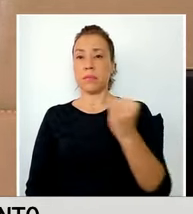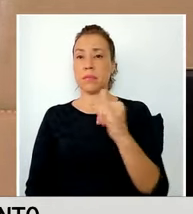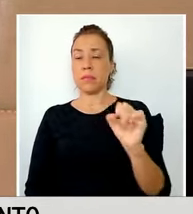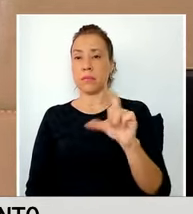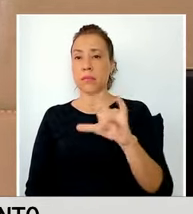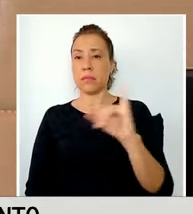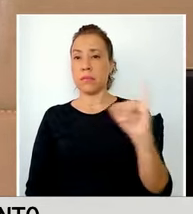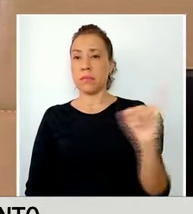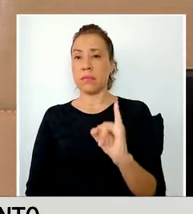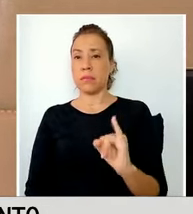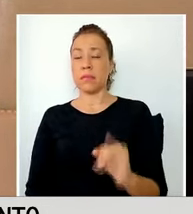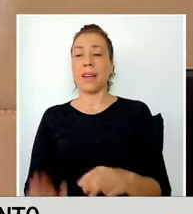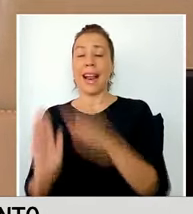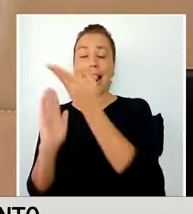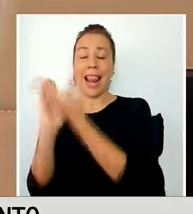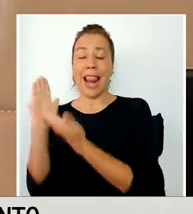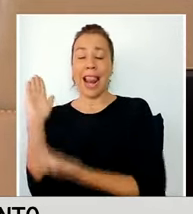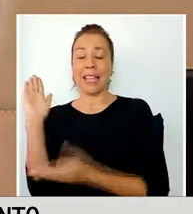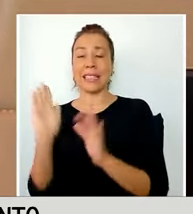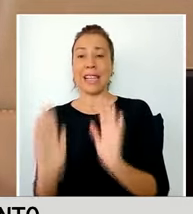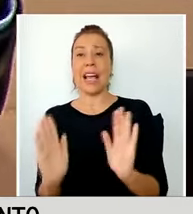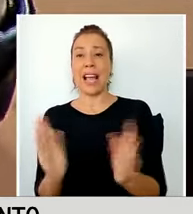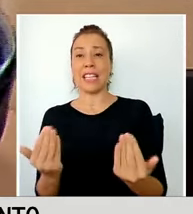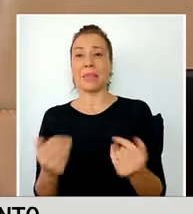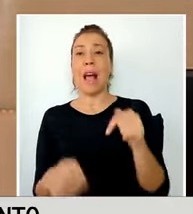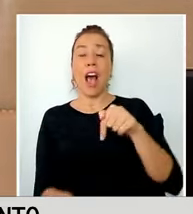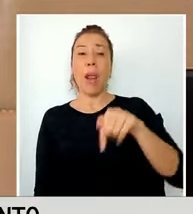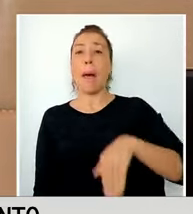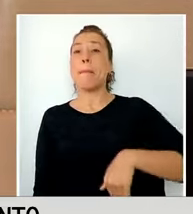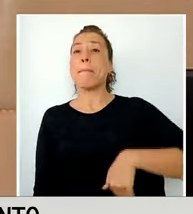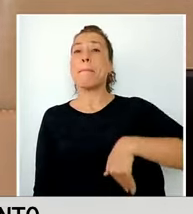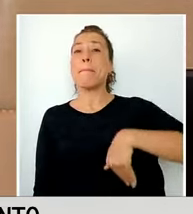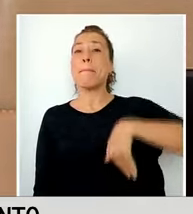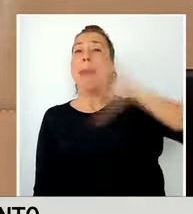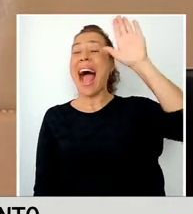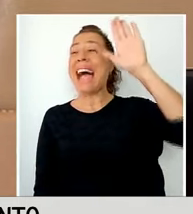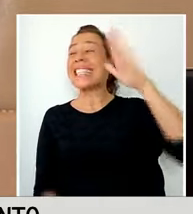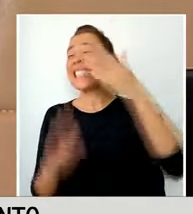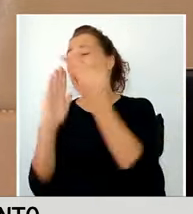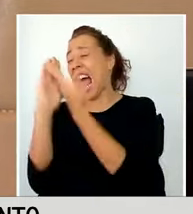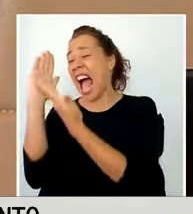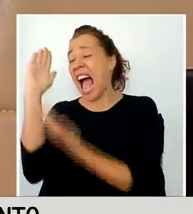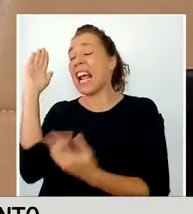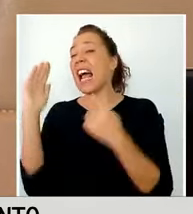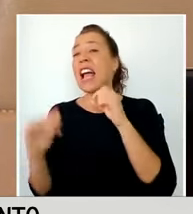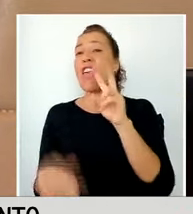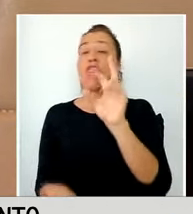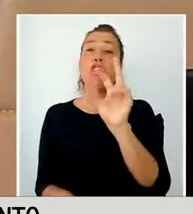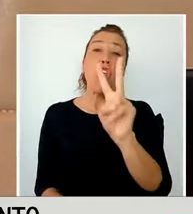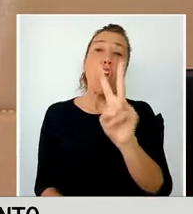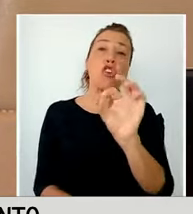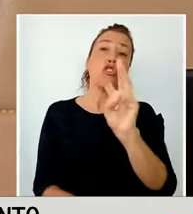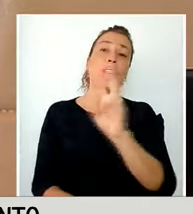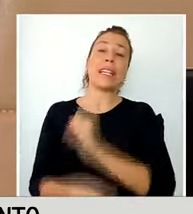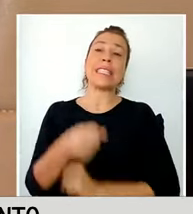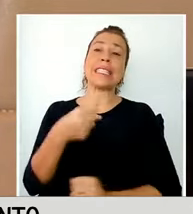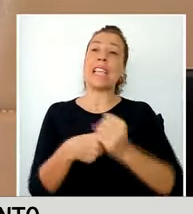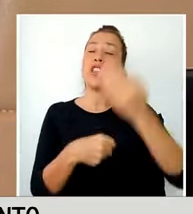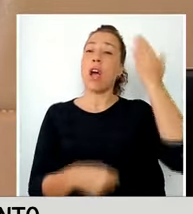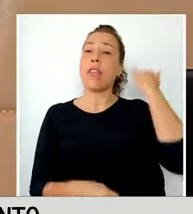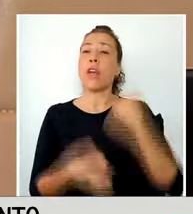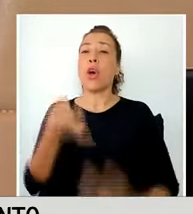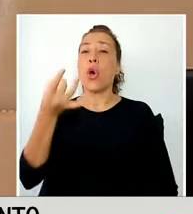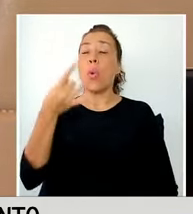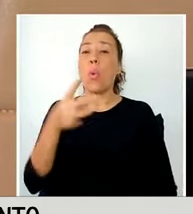las listas de espera hoy día son más extensas que hace dos tres años y la única solución